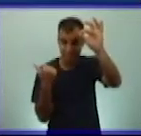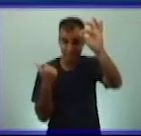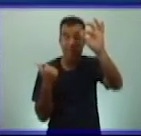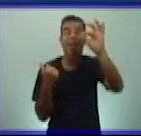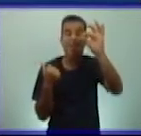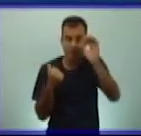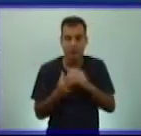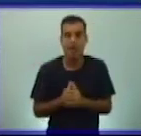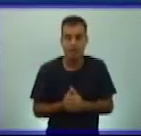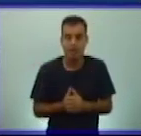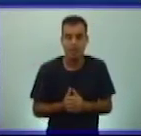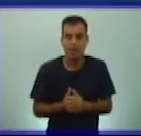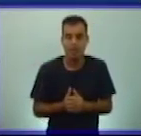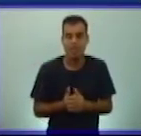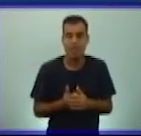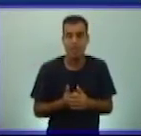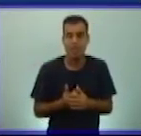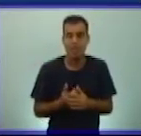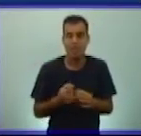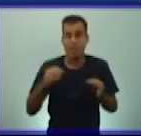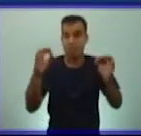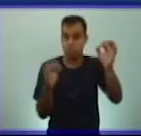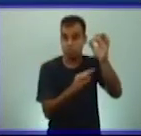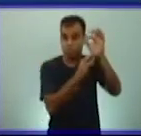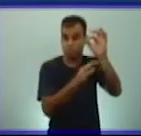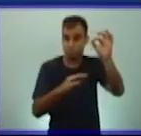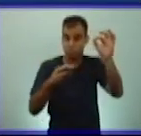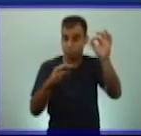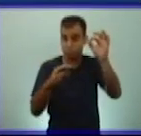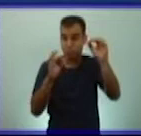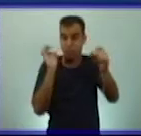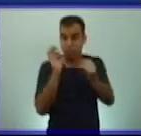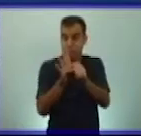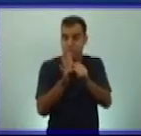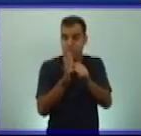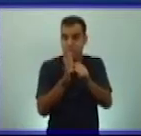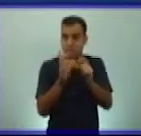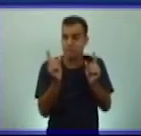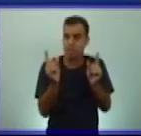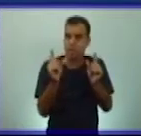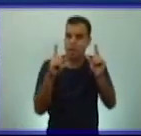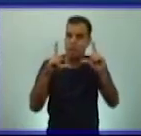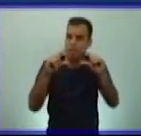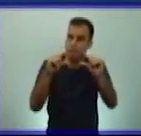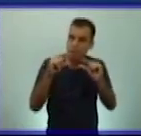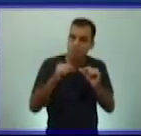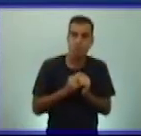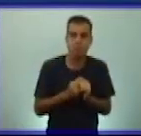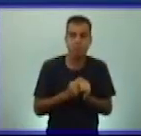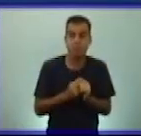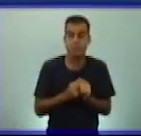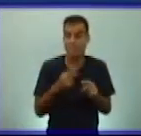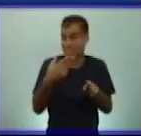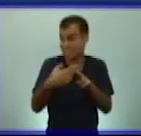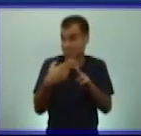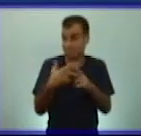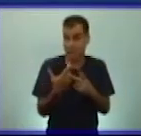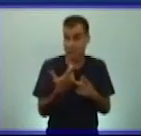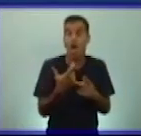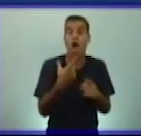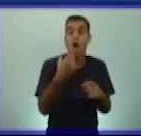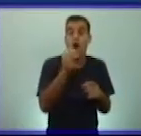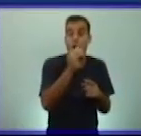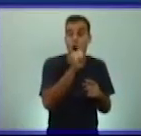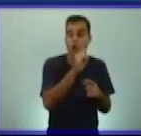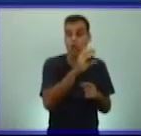oscilaciones iba disminuyendo. Esto nos permitió clasificar las oscilaciones en oscilaciones libres, siempre que en